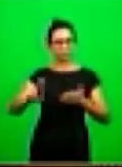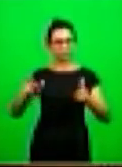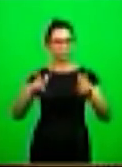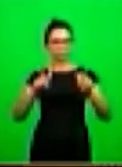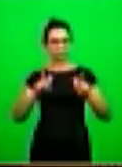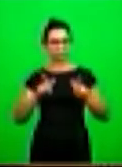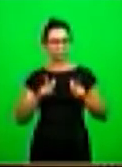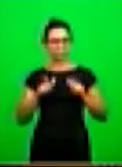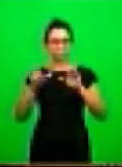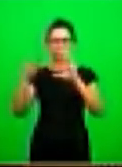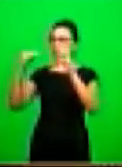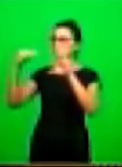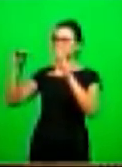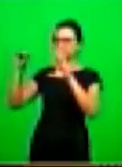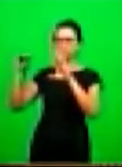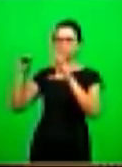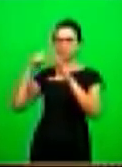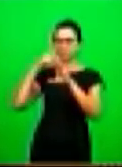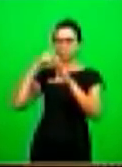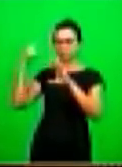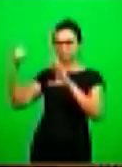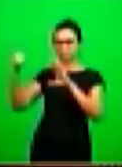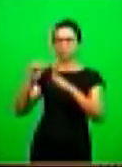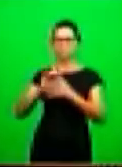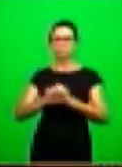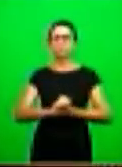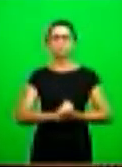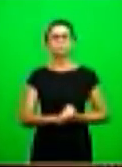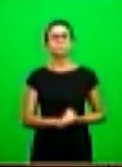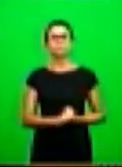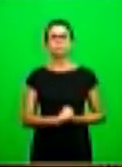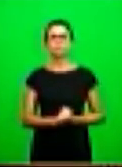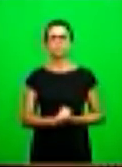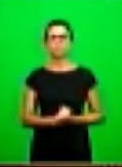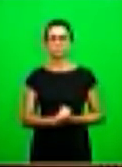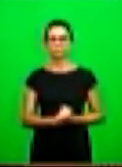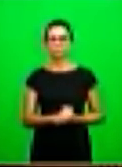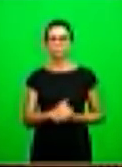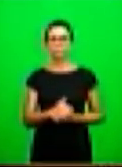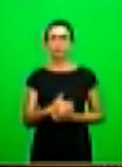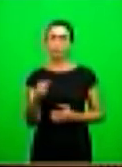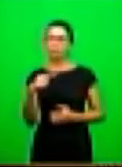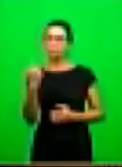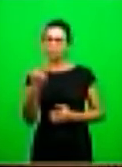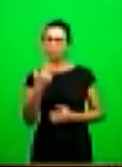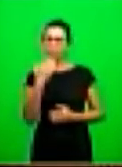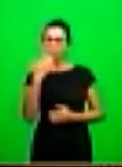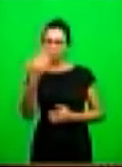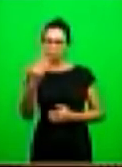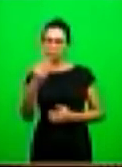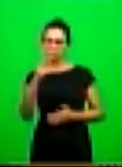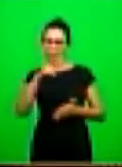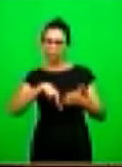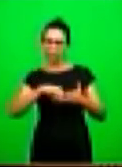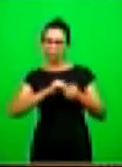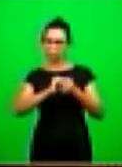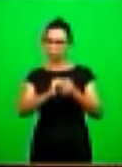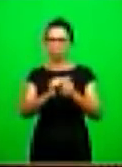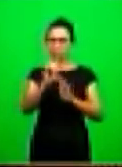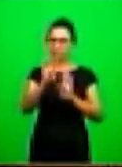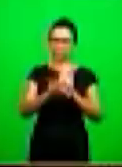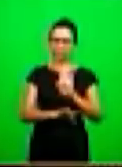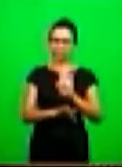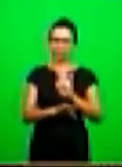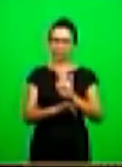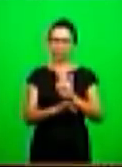Odisea, estará proyectado aquí. La palabra de Dios nos habla. Yo voy a pedir a los hermanos leer este texto,